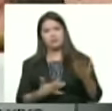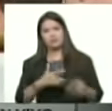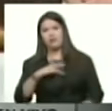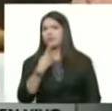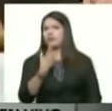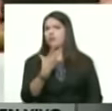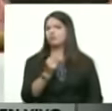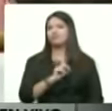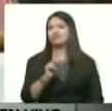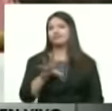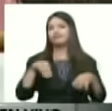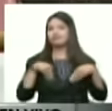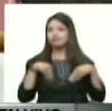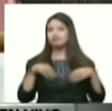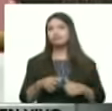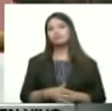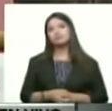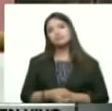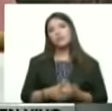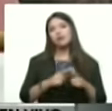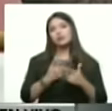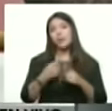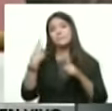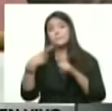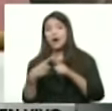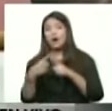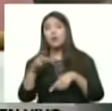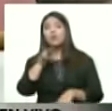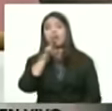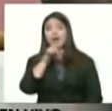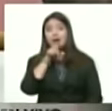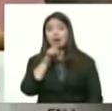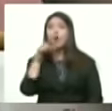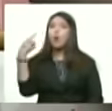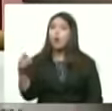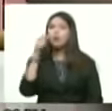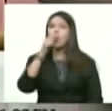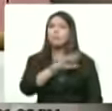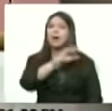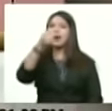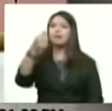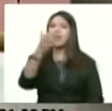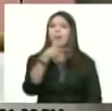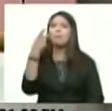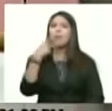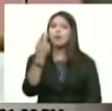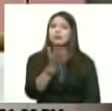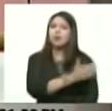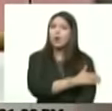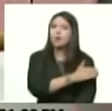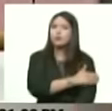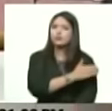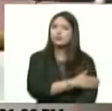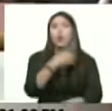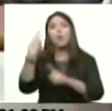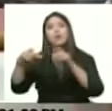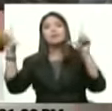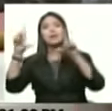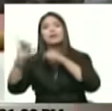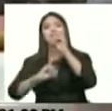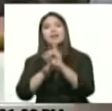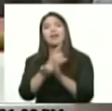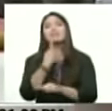no. Y todo esto estuvo acompañado de una declaración de uno de los jefes políticos de la MUD a un medio internacional